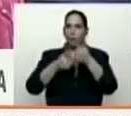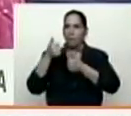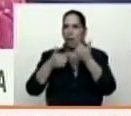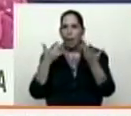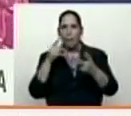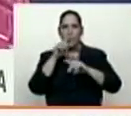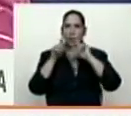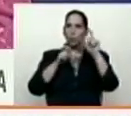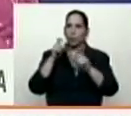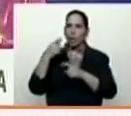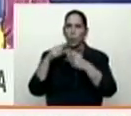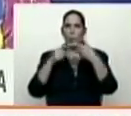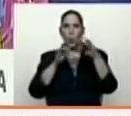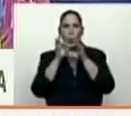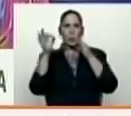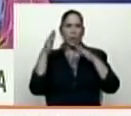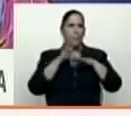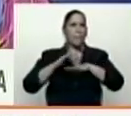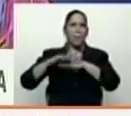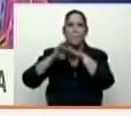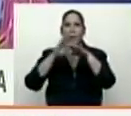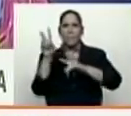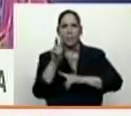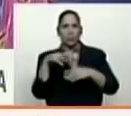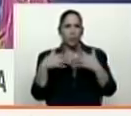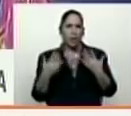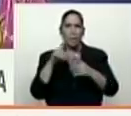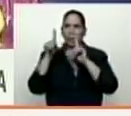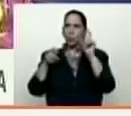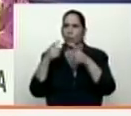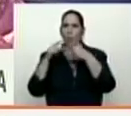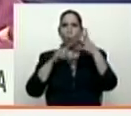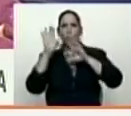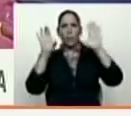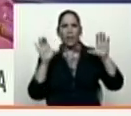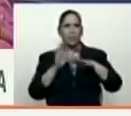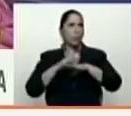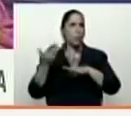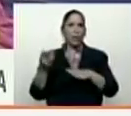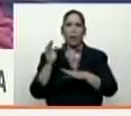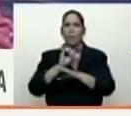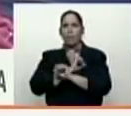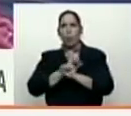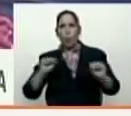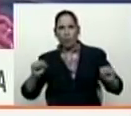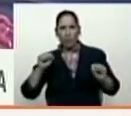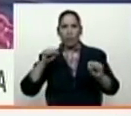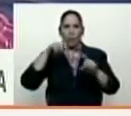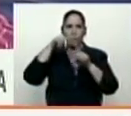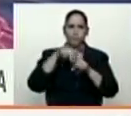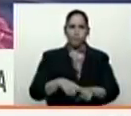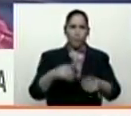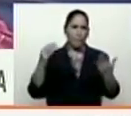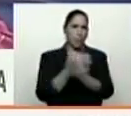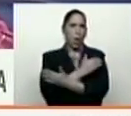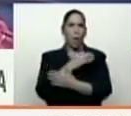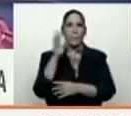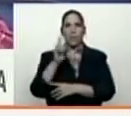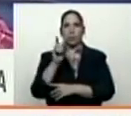latitudes qué estará ocurriendo en Venezuela, porque no han podido derrotarlos y